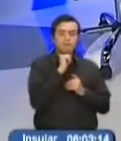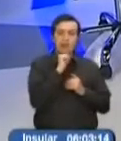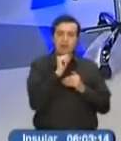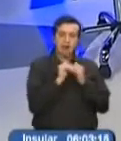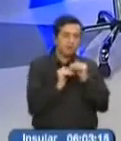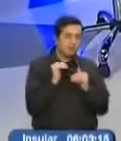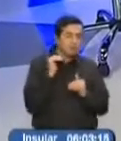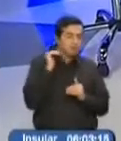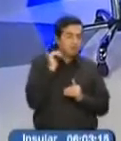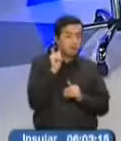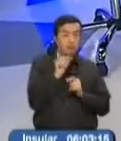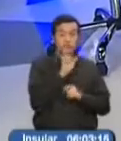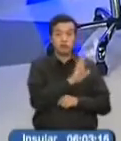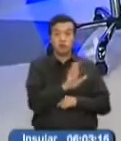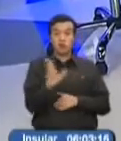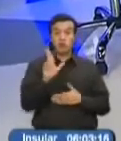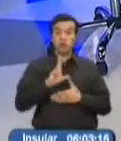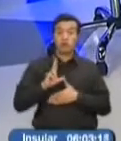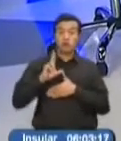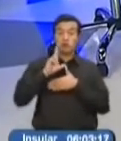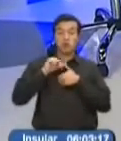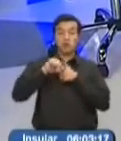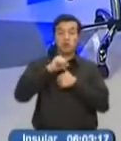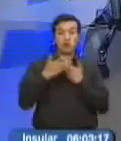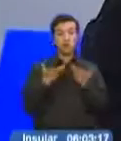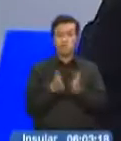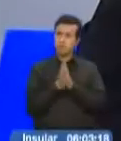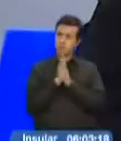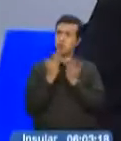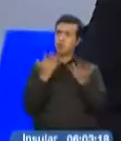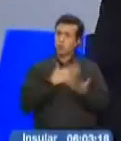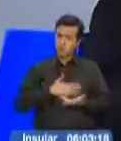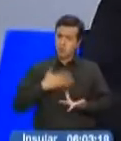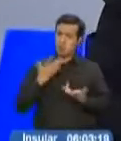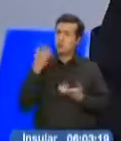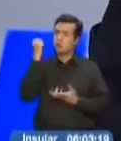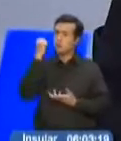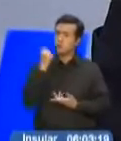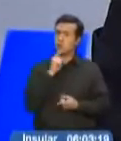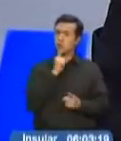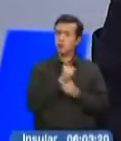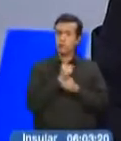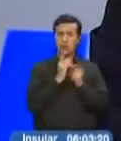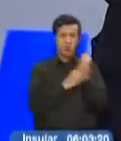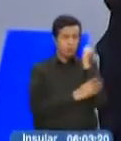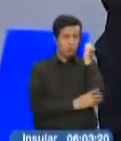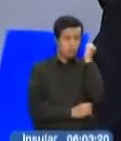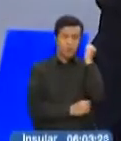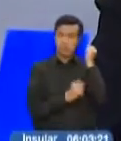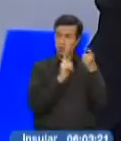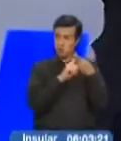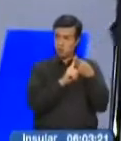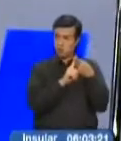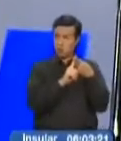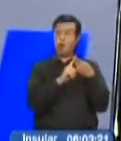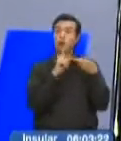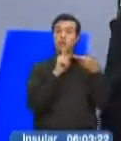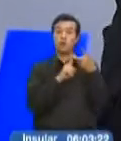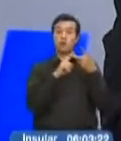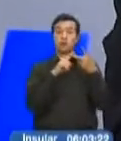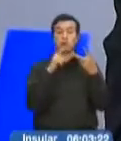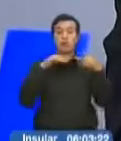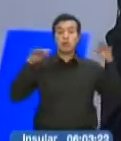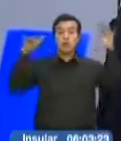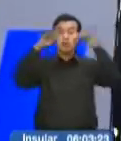instancia mientras la ciudadanía latinoamericana y caribeña está exigiendo resultados. Ya no solo es la pobreza, también es el